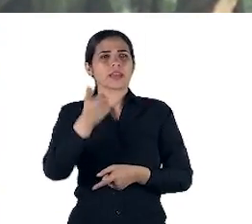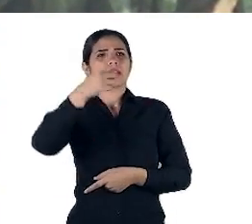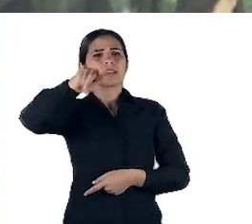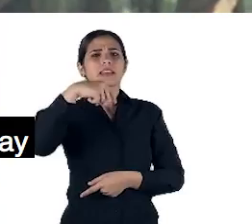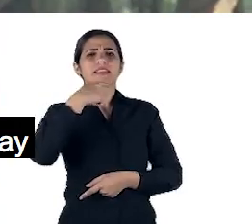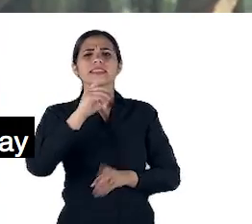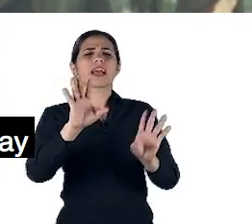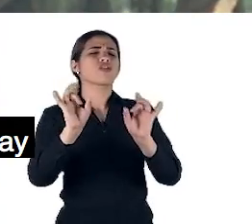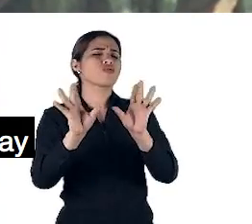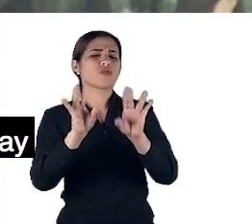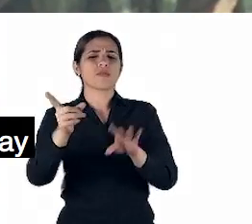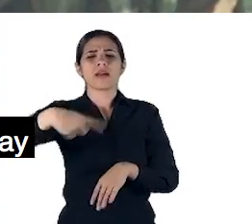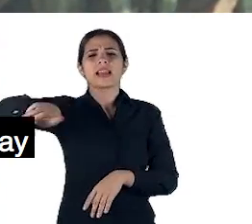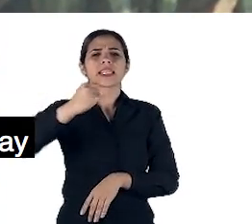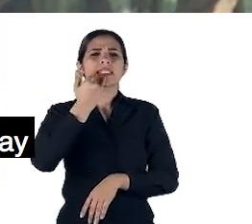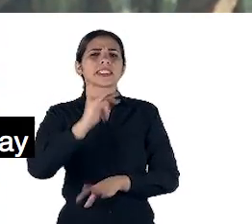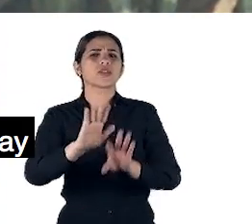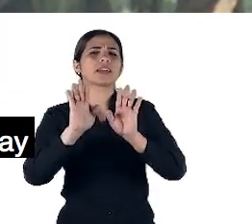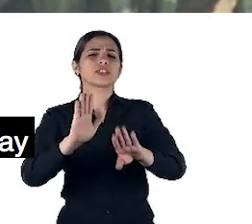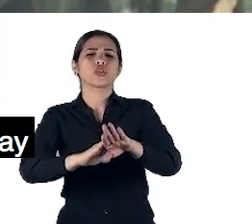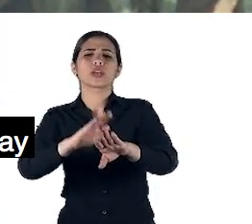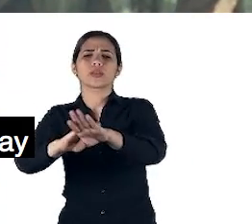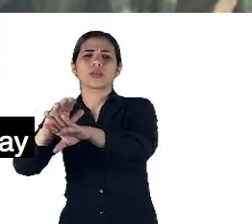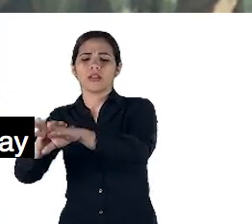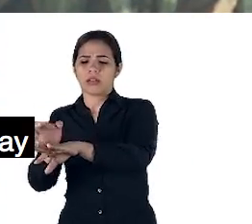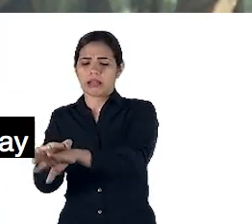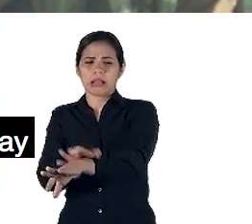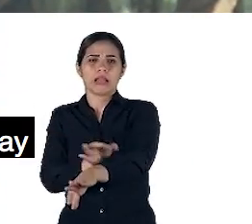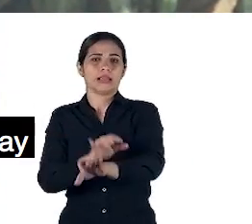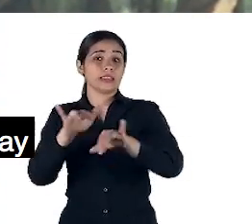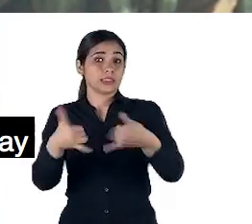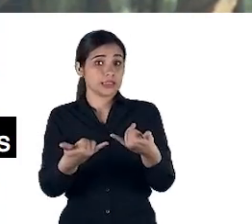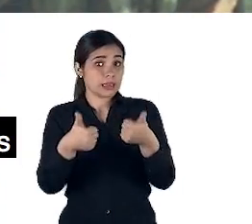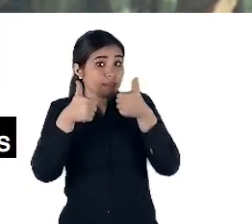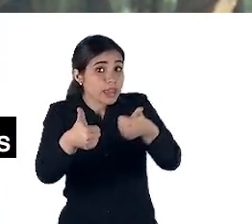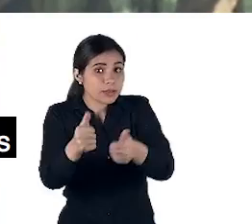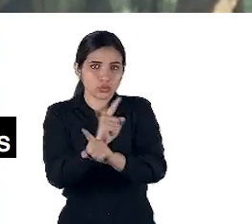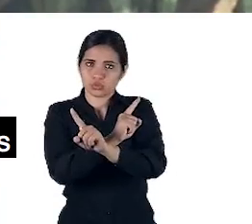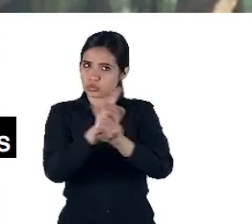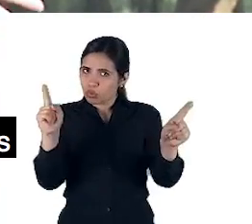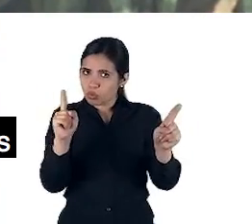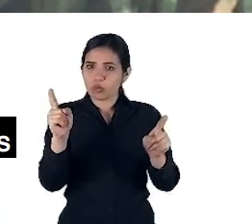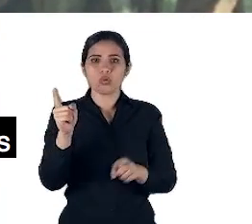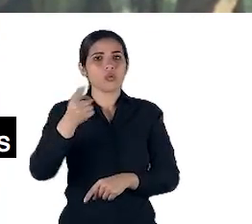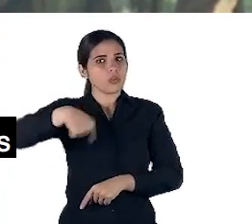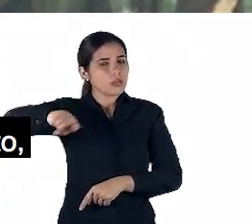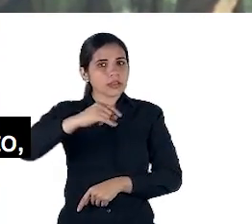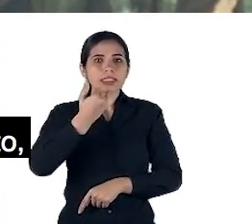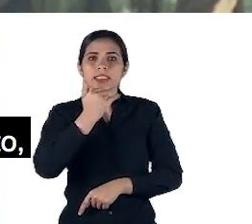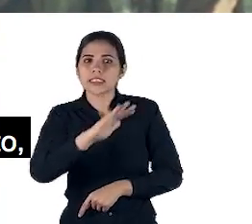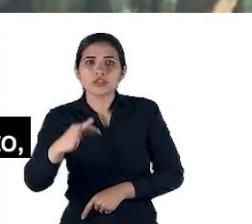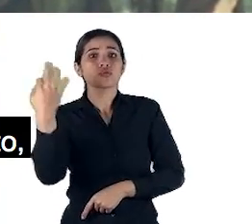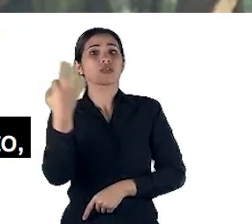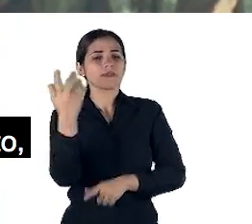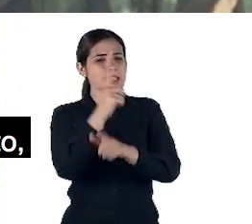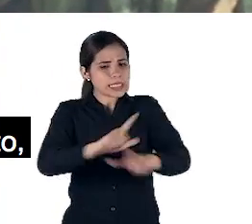sarna. No, lamentablemente no tiene que ser así. Es porque no hay niño que no haya tenido sarna. ¿Por qué? Porque no tenemos higiene